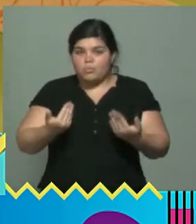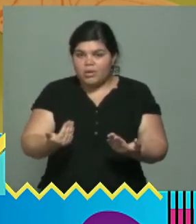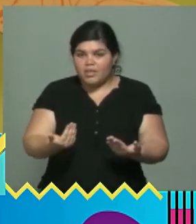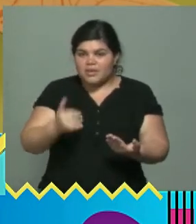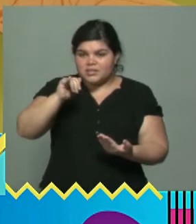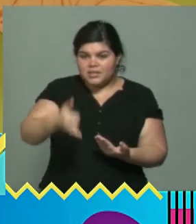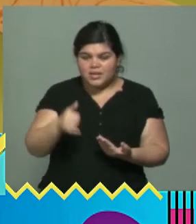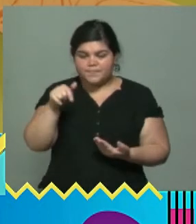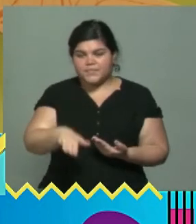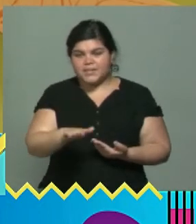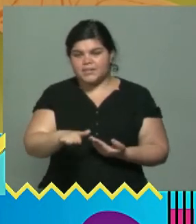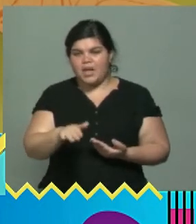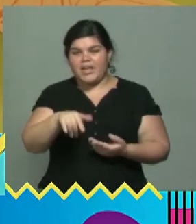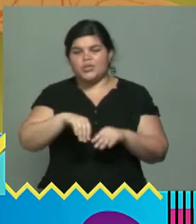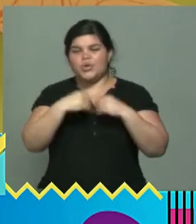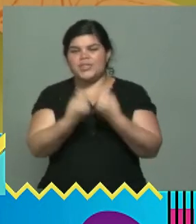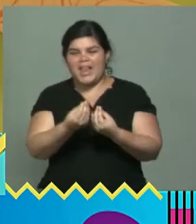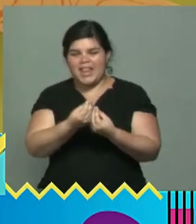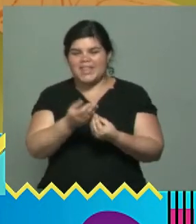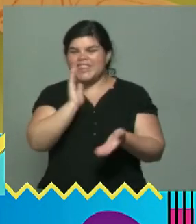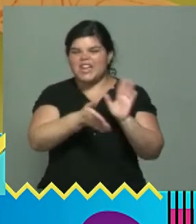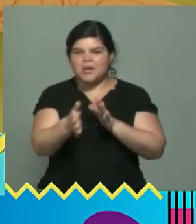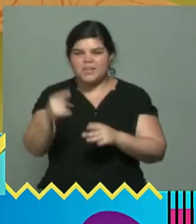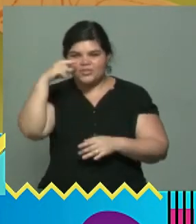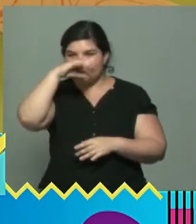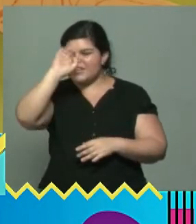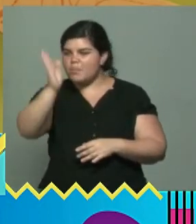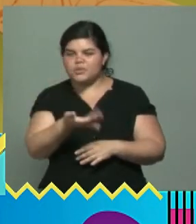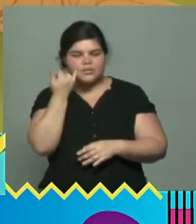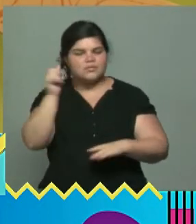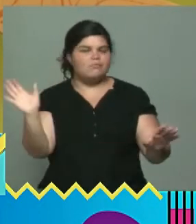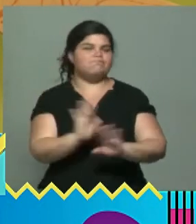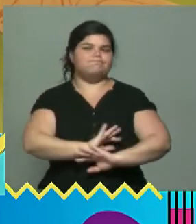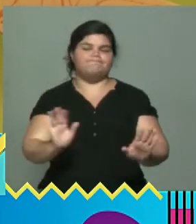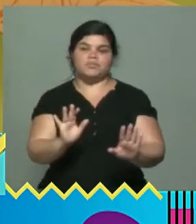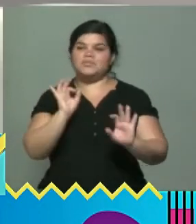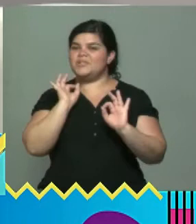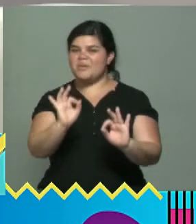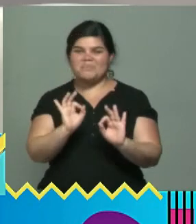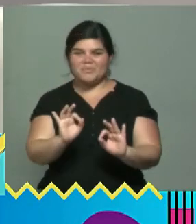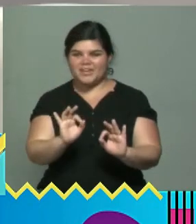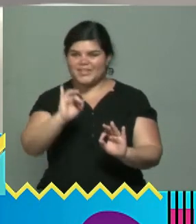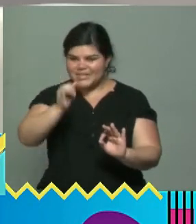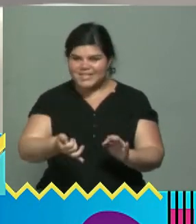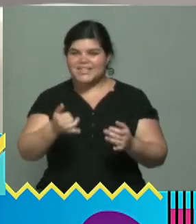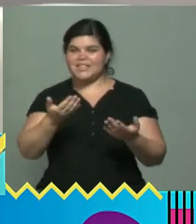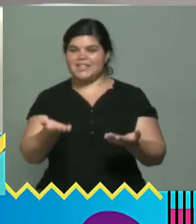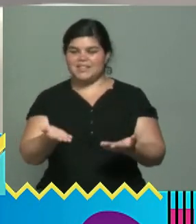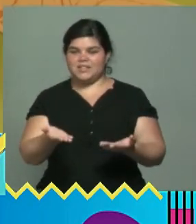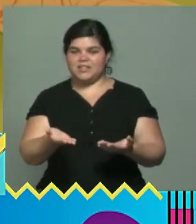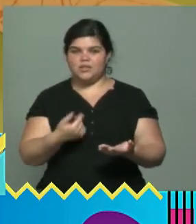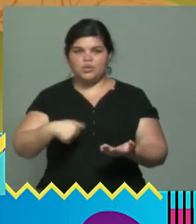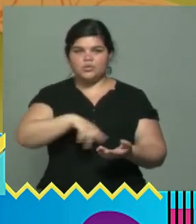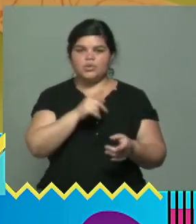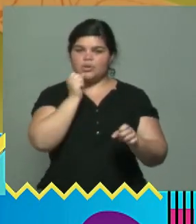que 70% del tratamiento ya va en avance, ¿sí? Nosotros trabajamos no solamente en la